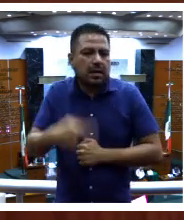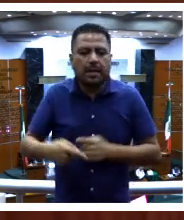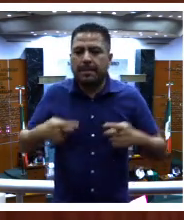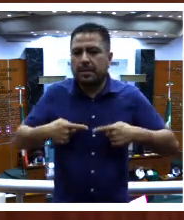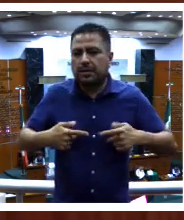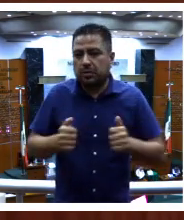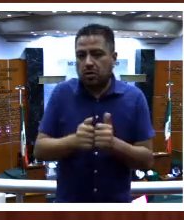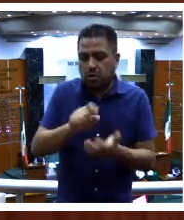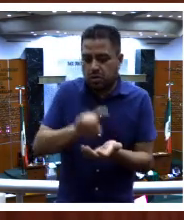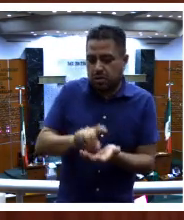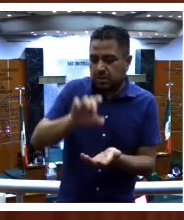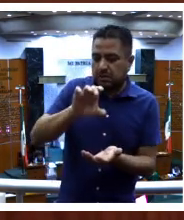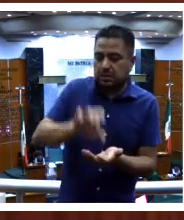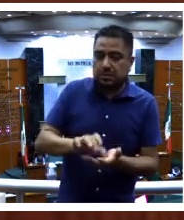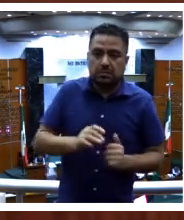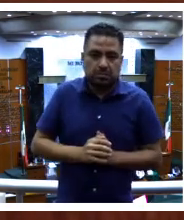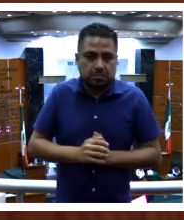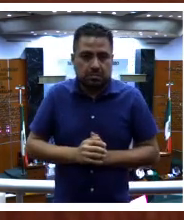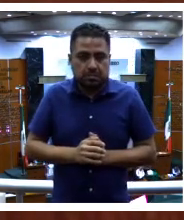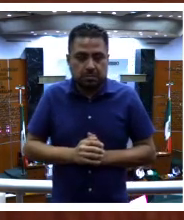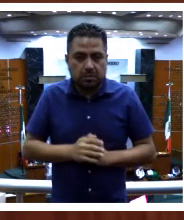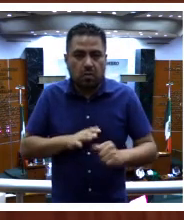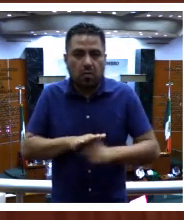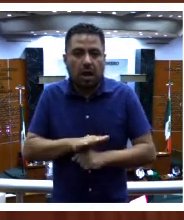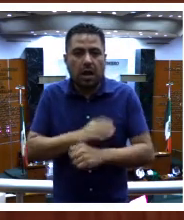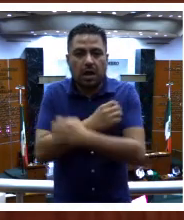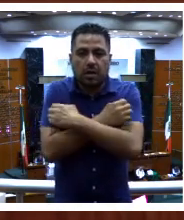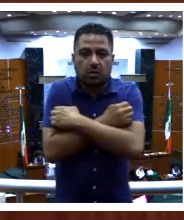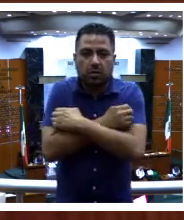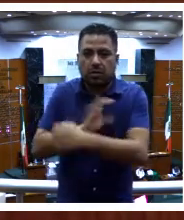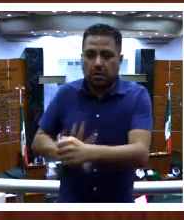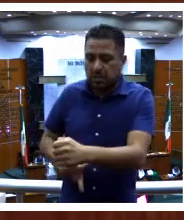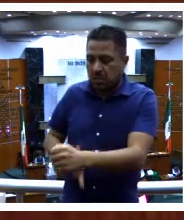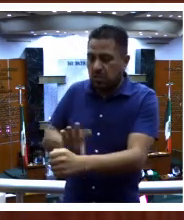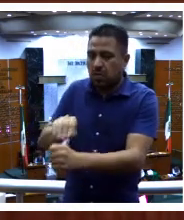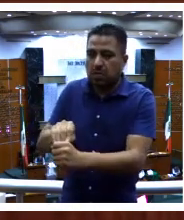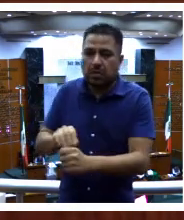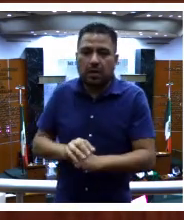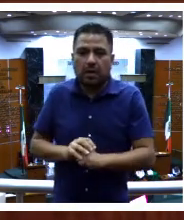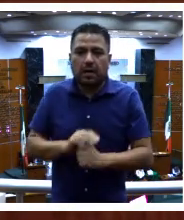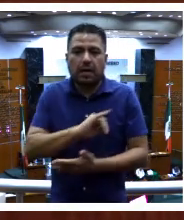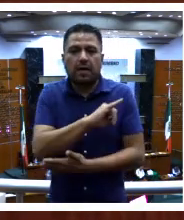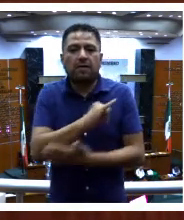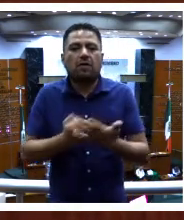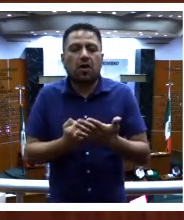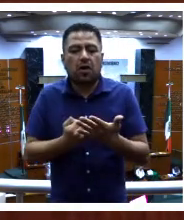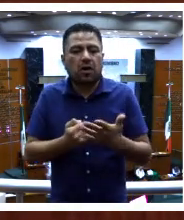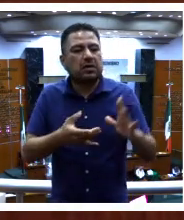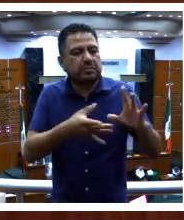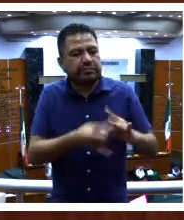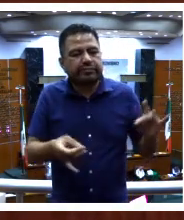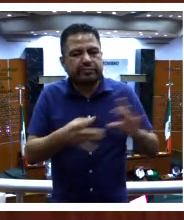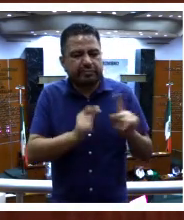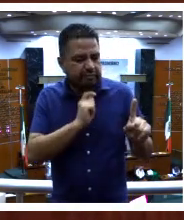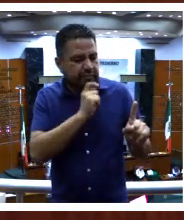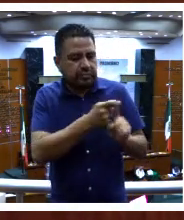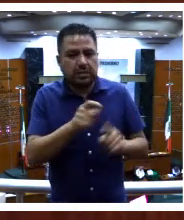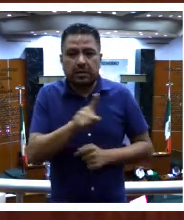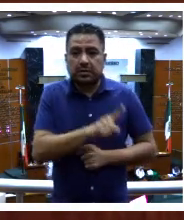personas con discapacidad? Es decir, la educación inclusiva. En el informe se señala la existencia